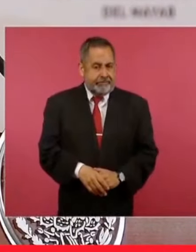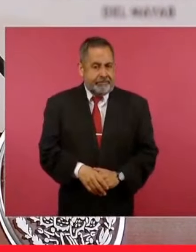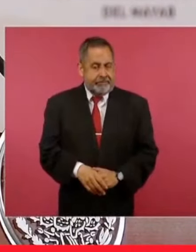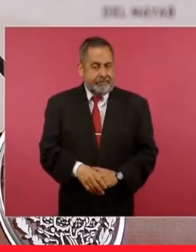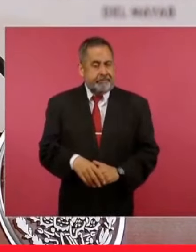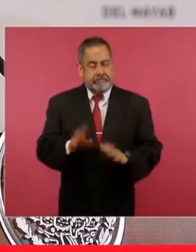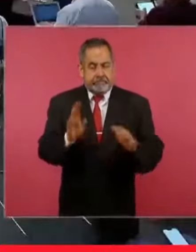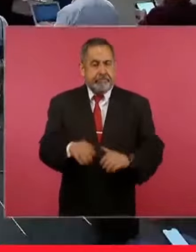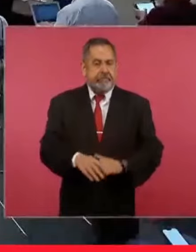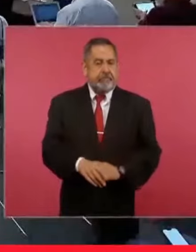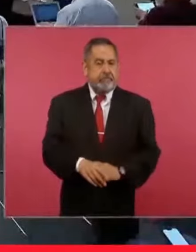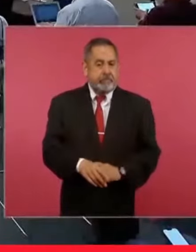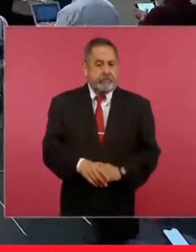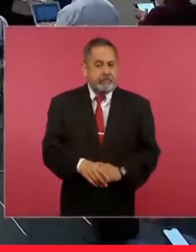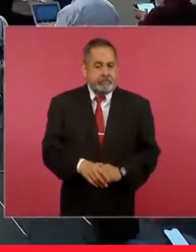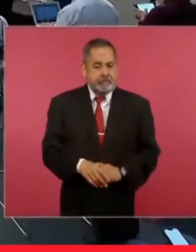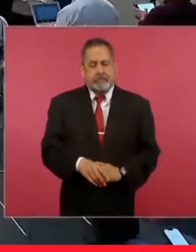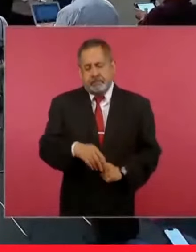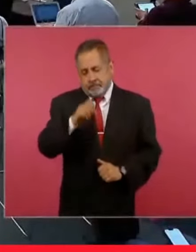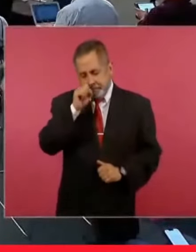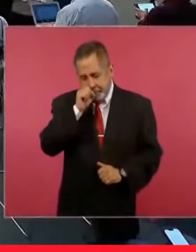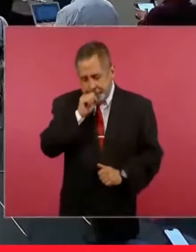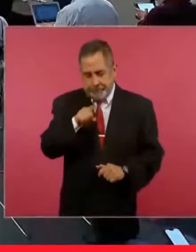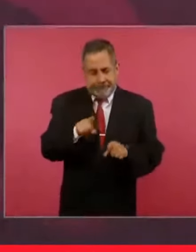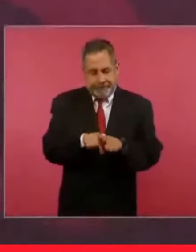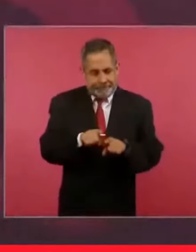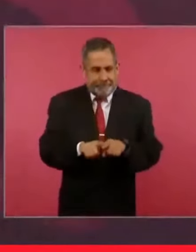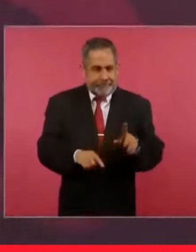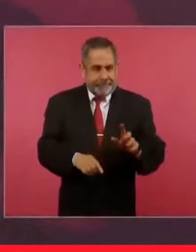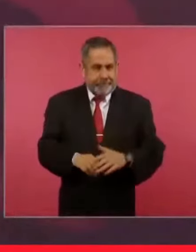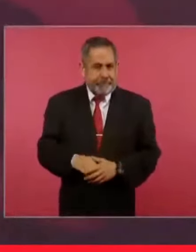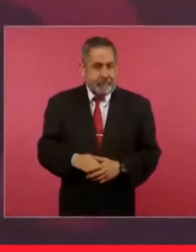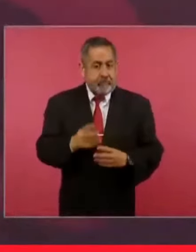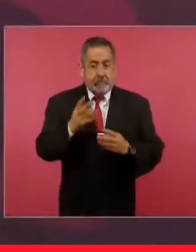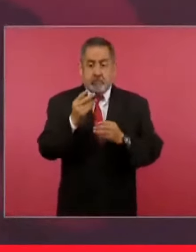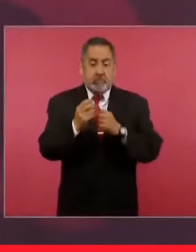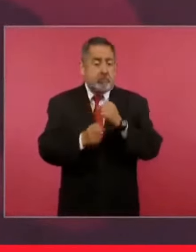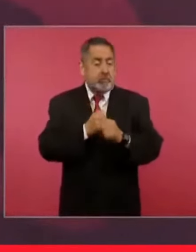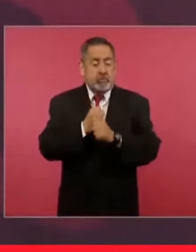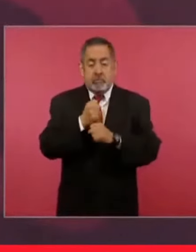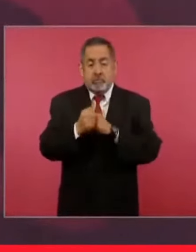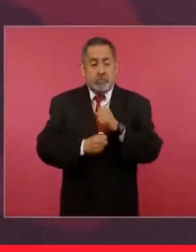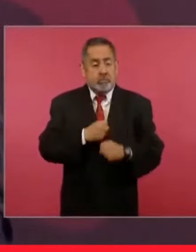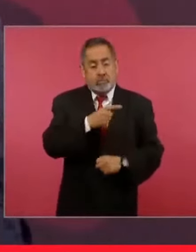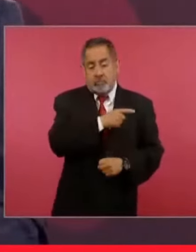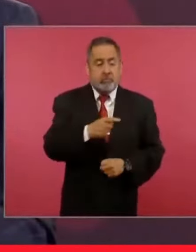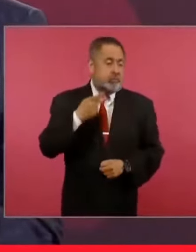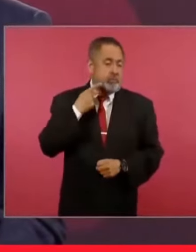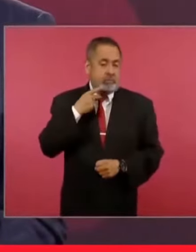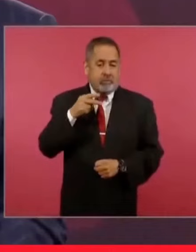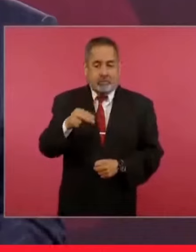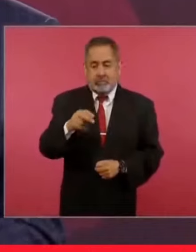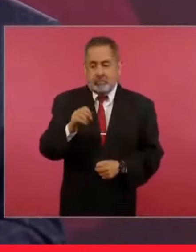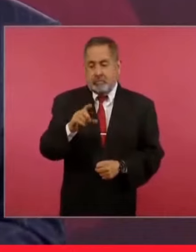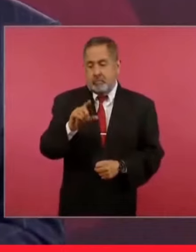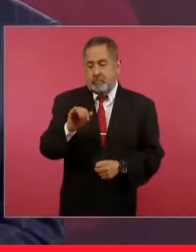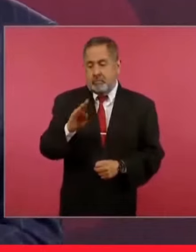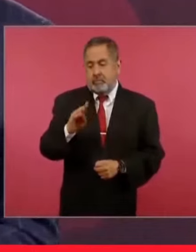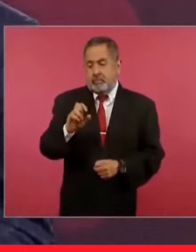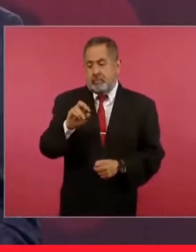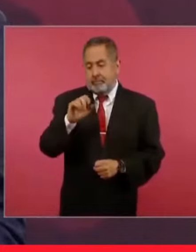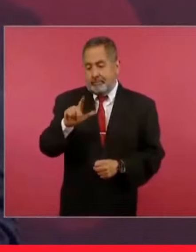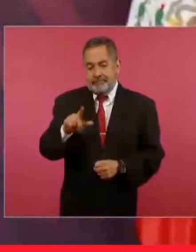Pero bueno, es parte de lo mismo, es que fueron muchos años de política neoliberal, 36